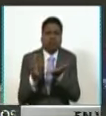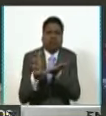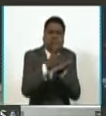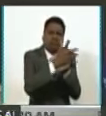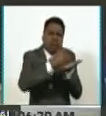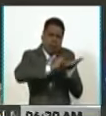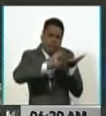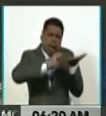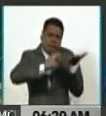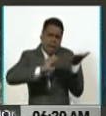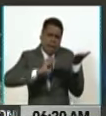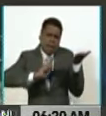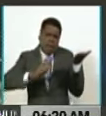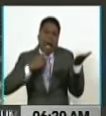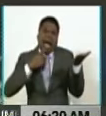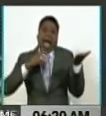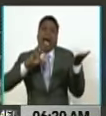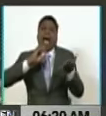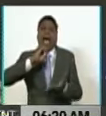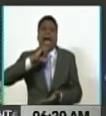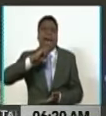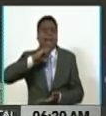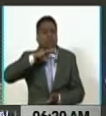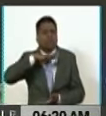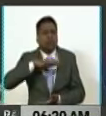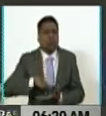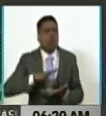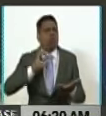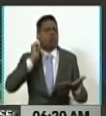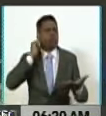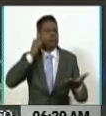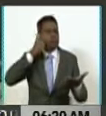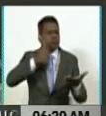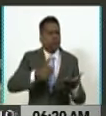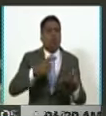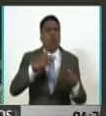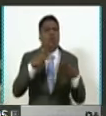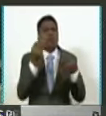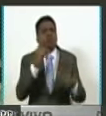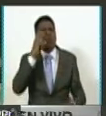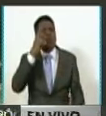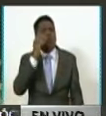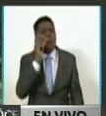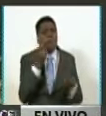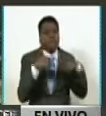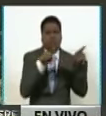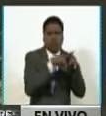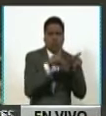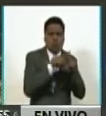Venezuela está llena de glorias por hombres como Ezequiel Zamora.